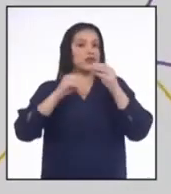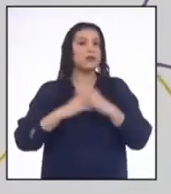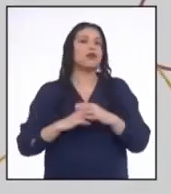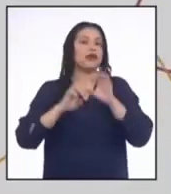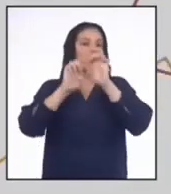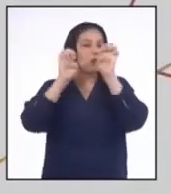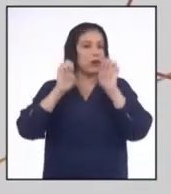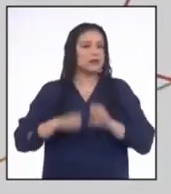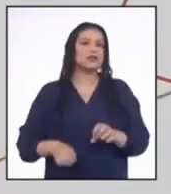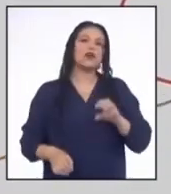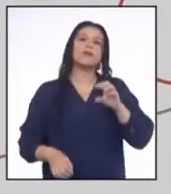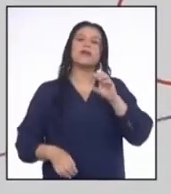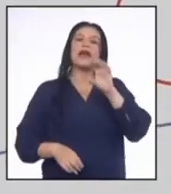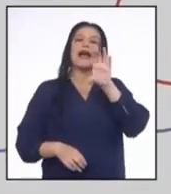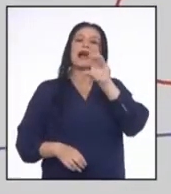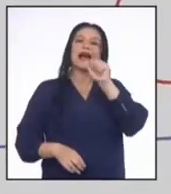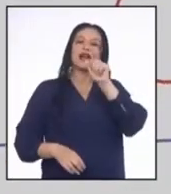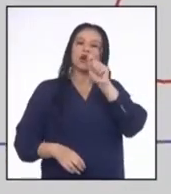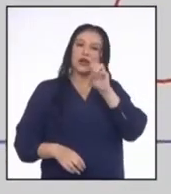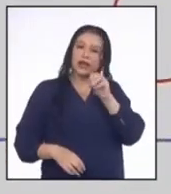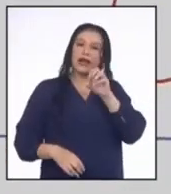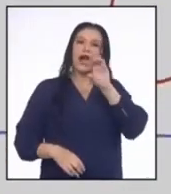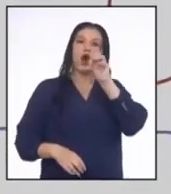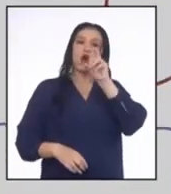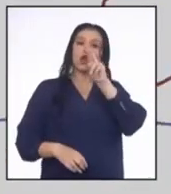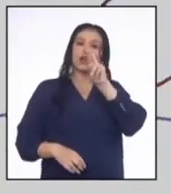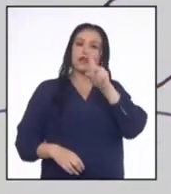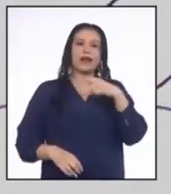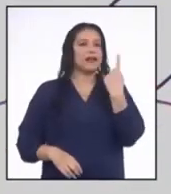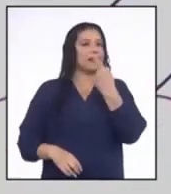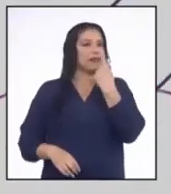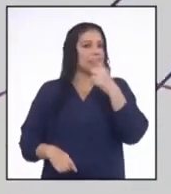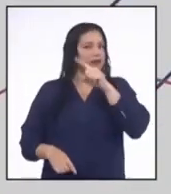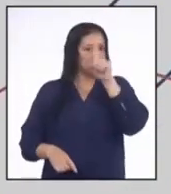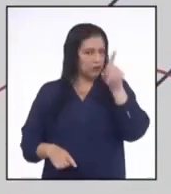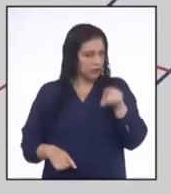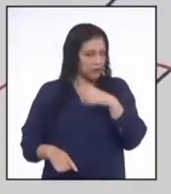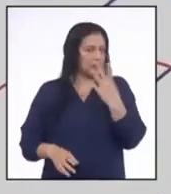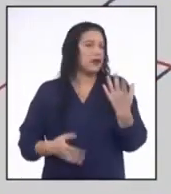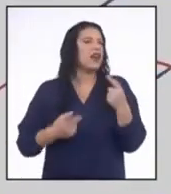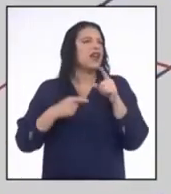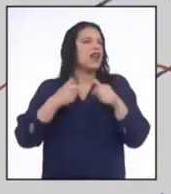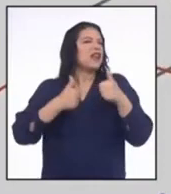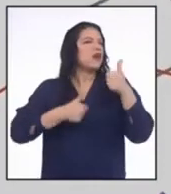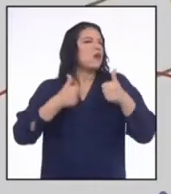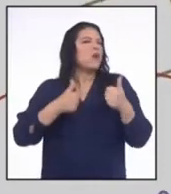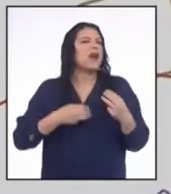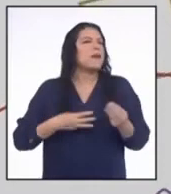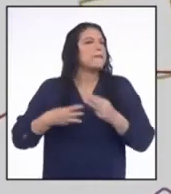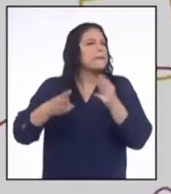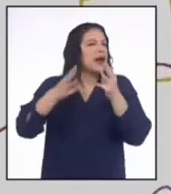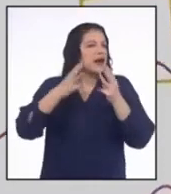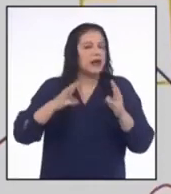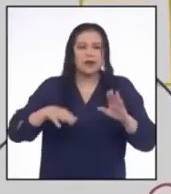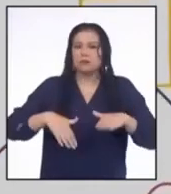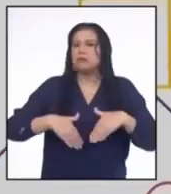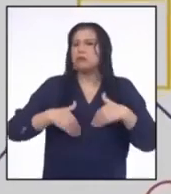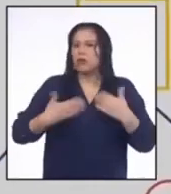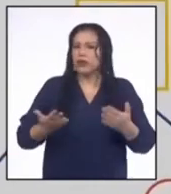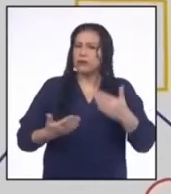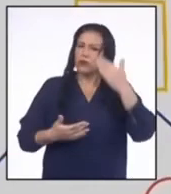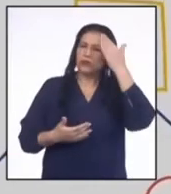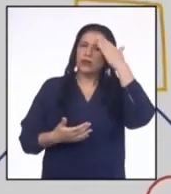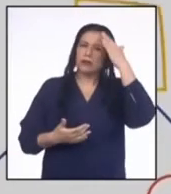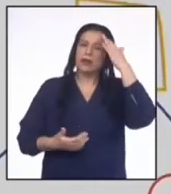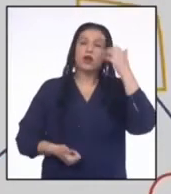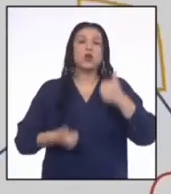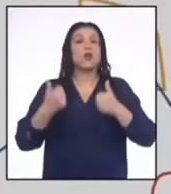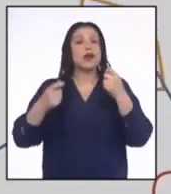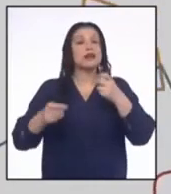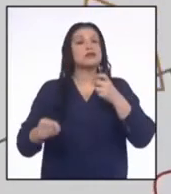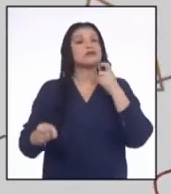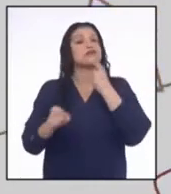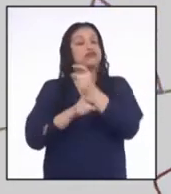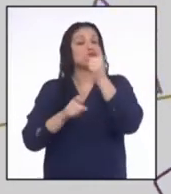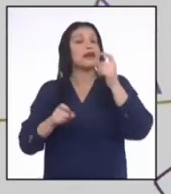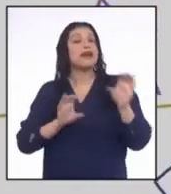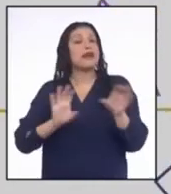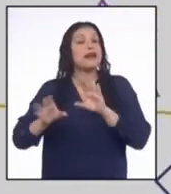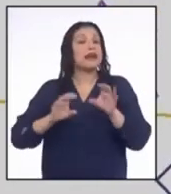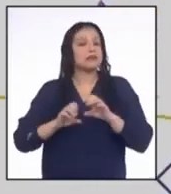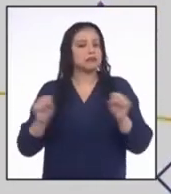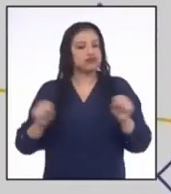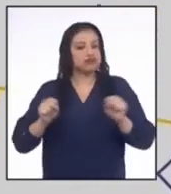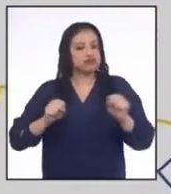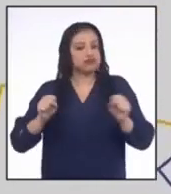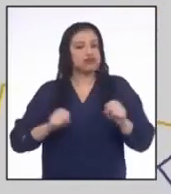canónica, ordinaria y general de la circunferencia. Al respecto, ¿de qué manera podríamos saber cuáles son los efectos que ocasionan